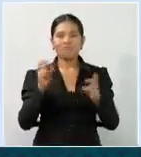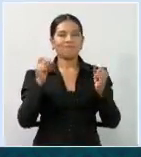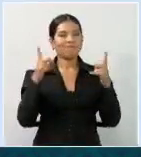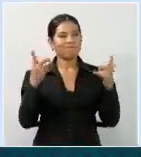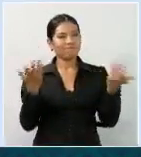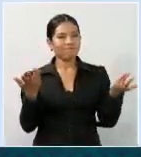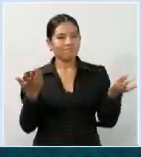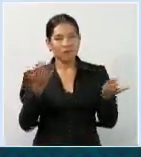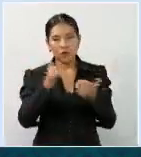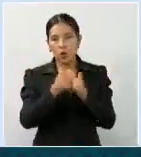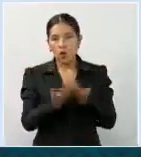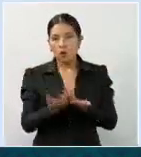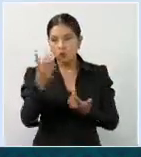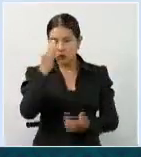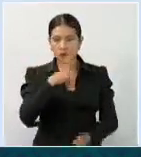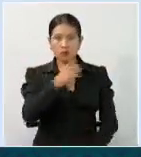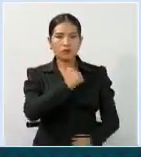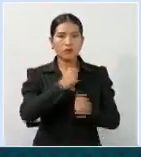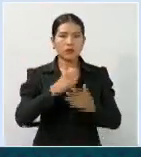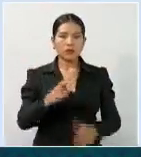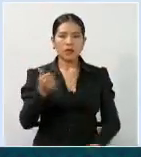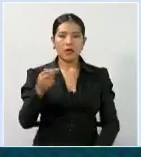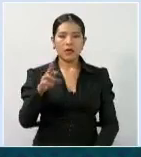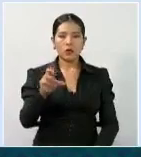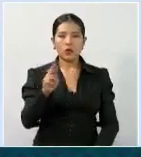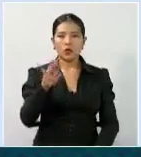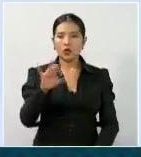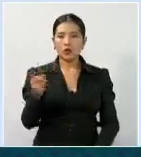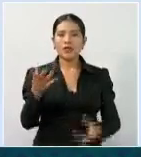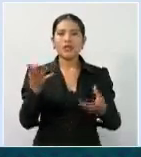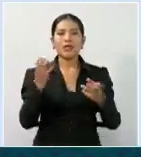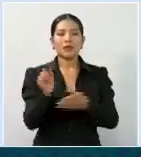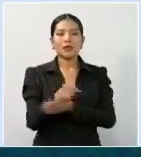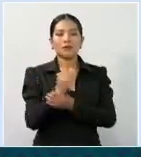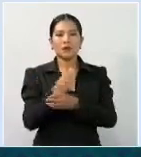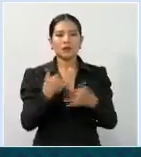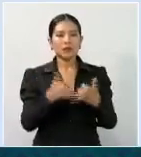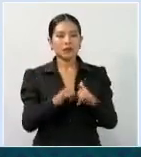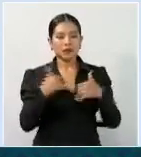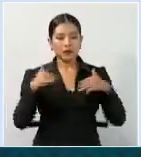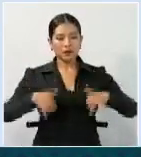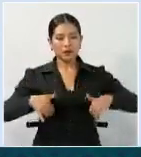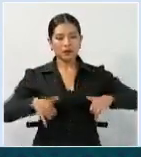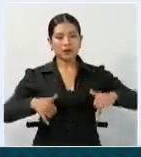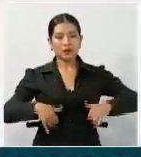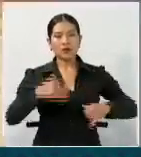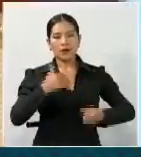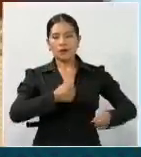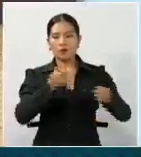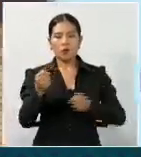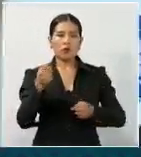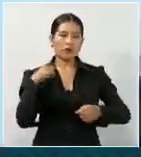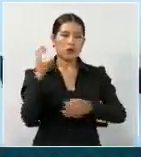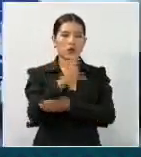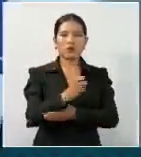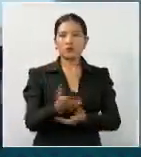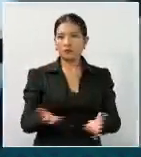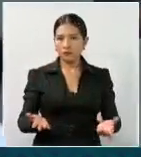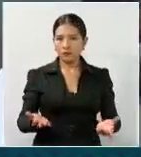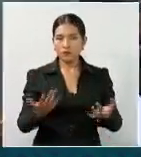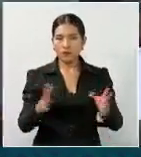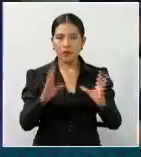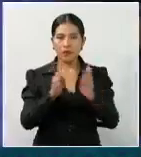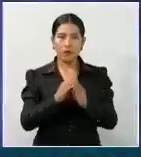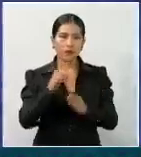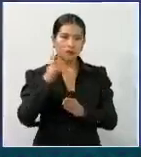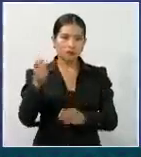el senador Andrónico Rodríguez quiera pues perpetrarse en el poder a la fuerza. Ábalos aseguró que la senadora